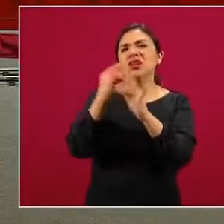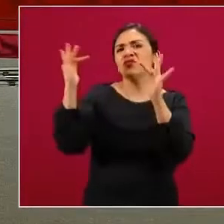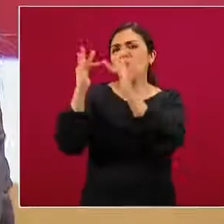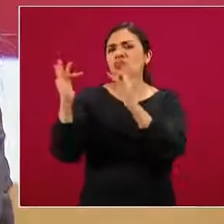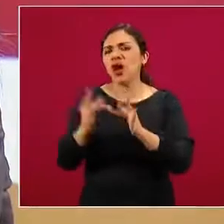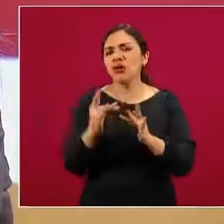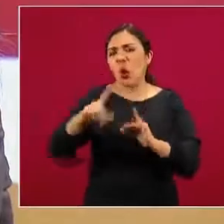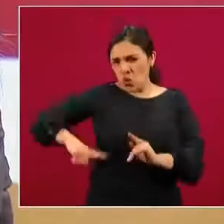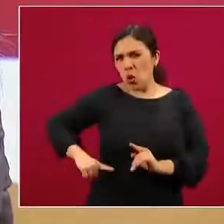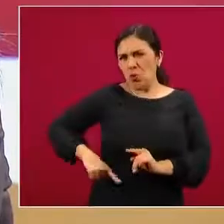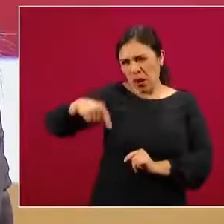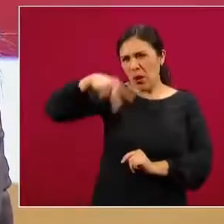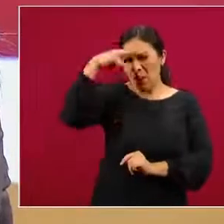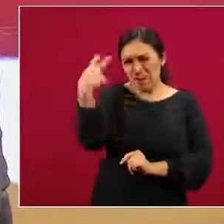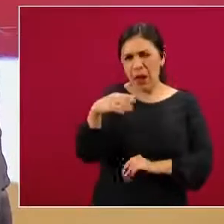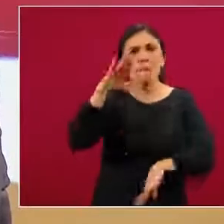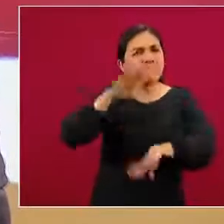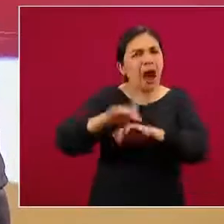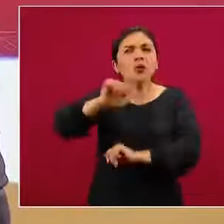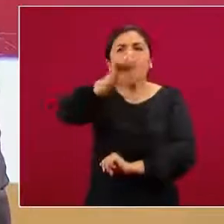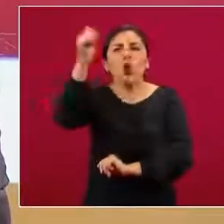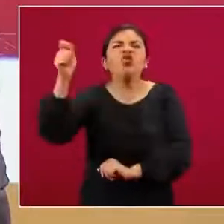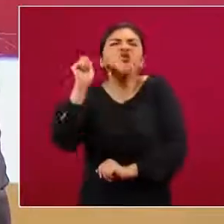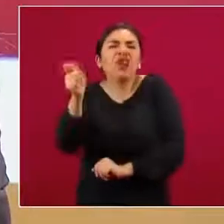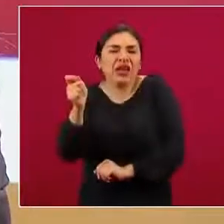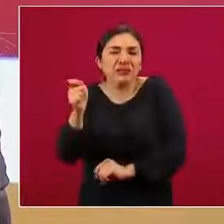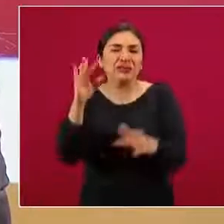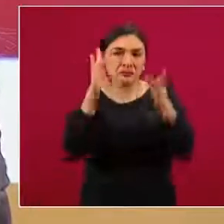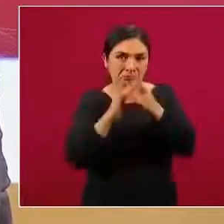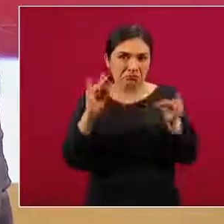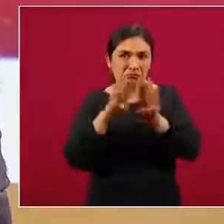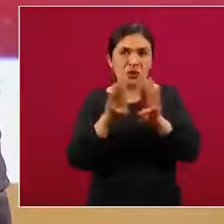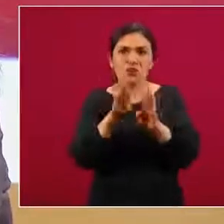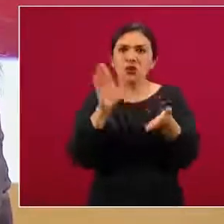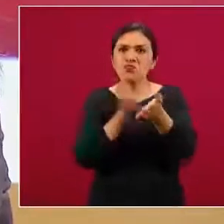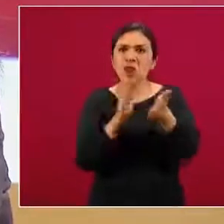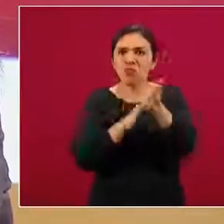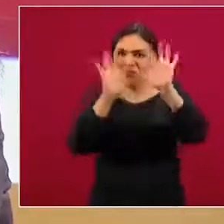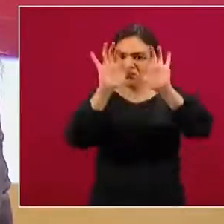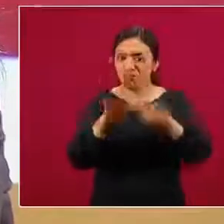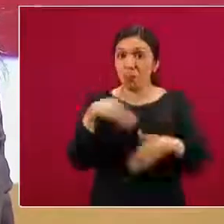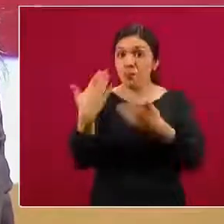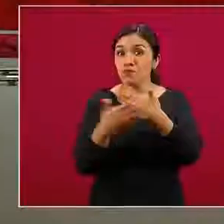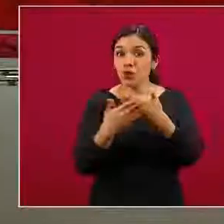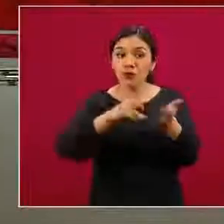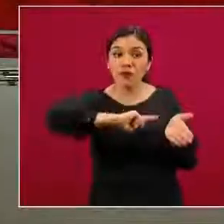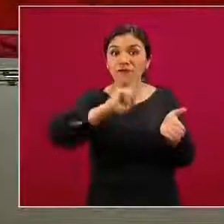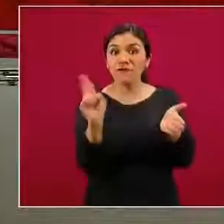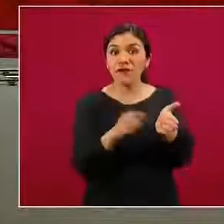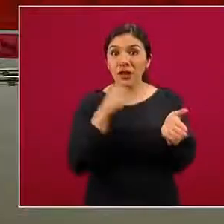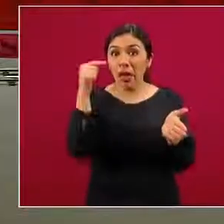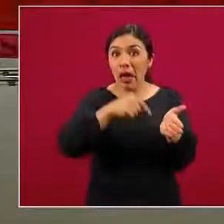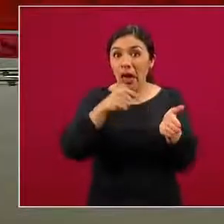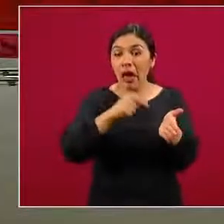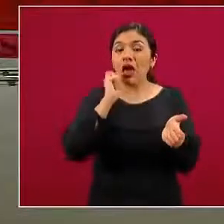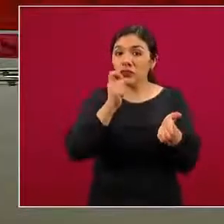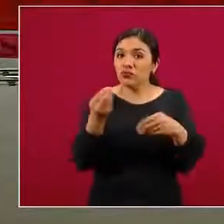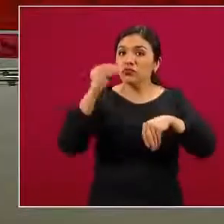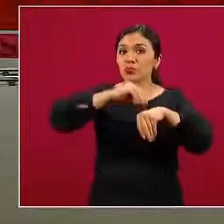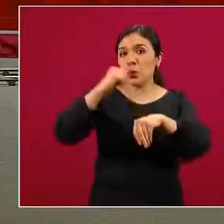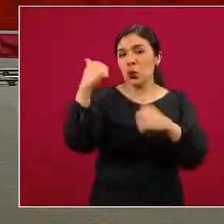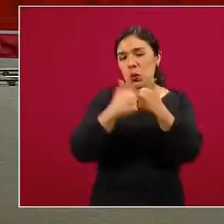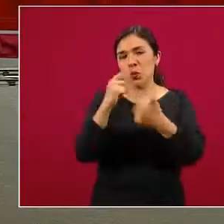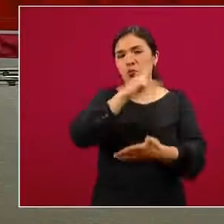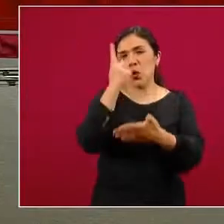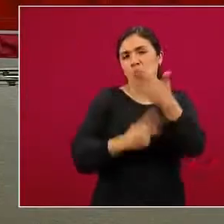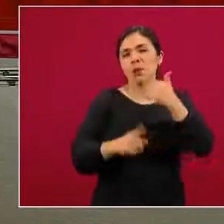gobierno federal. Nos van a platicar sobre un documento que está próximo a firma y que incluiremos en el programa de